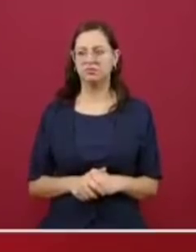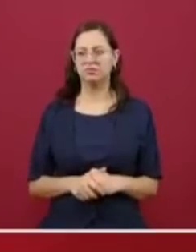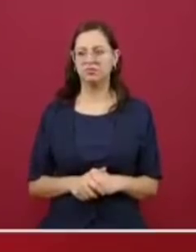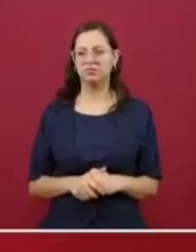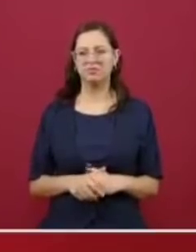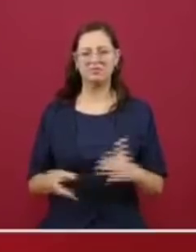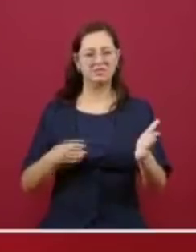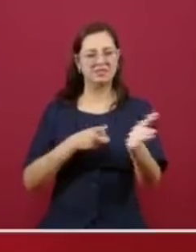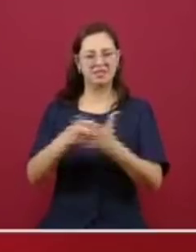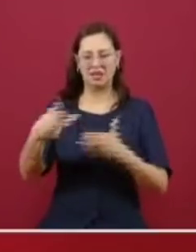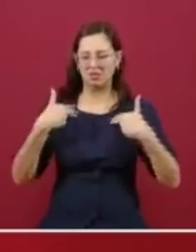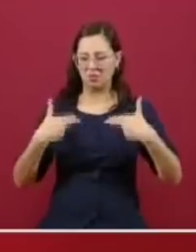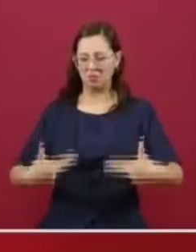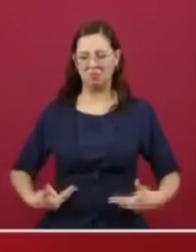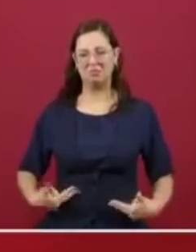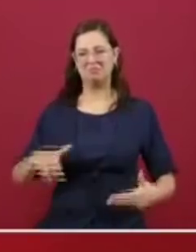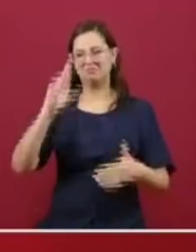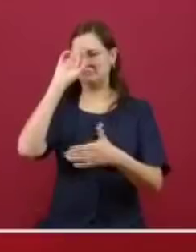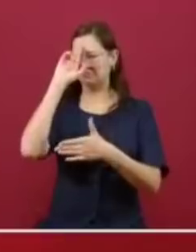violación de derechos humanos,